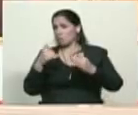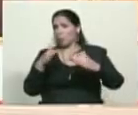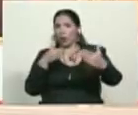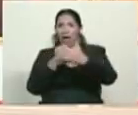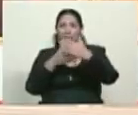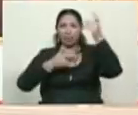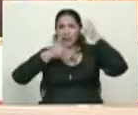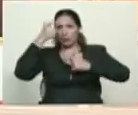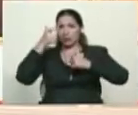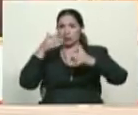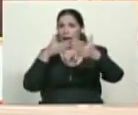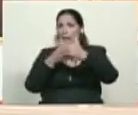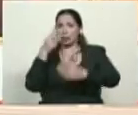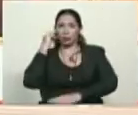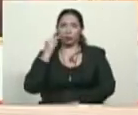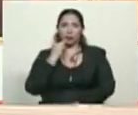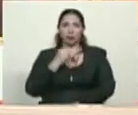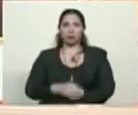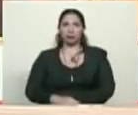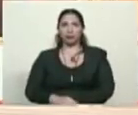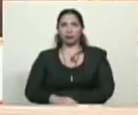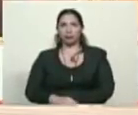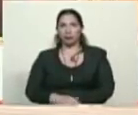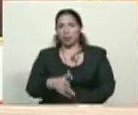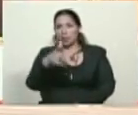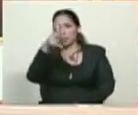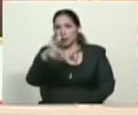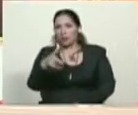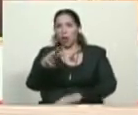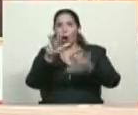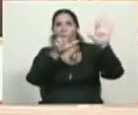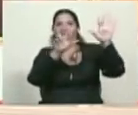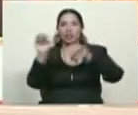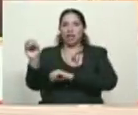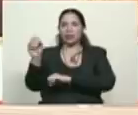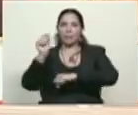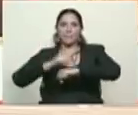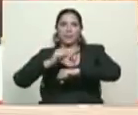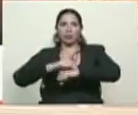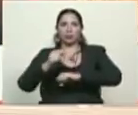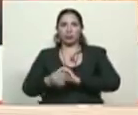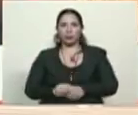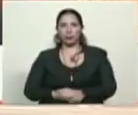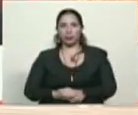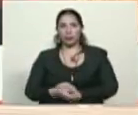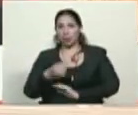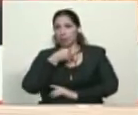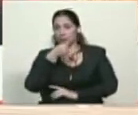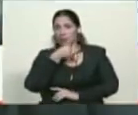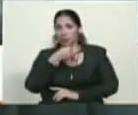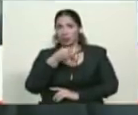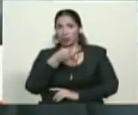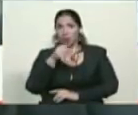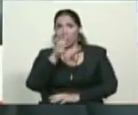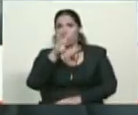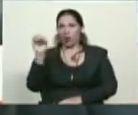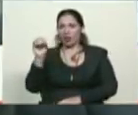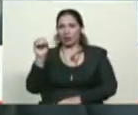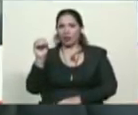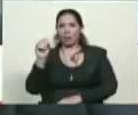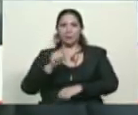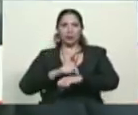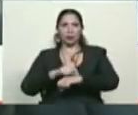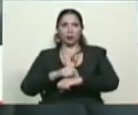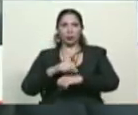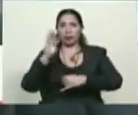antibolivariano. Le grabé 80 minutos. Una entrevista de 40 minutos terminó en